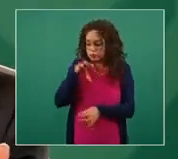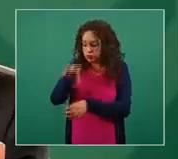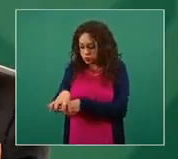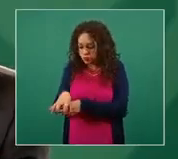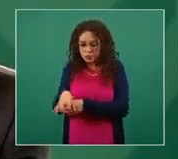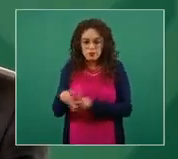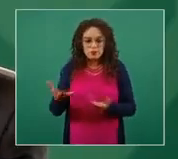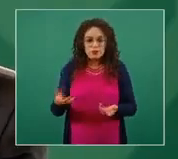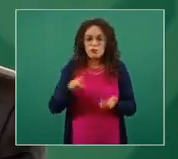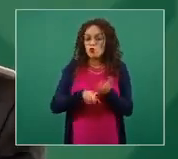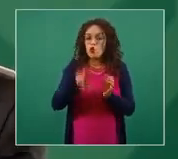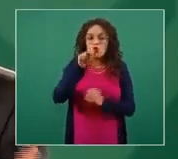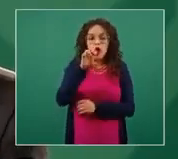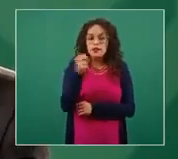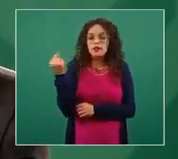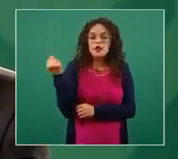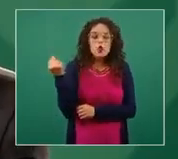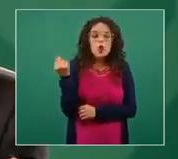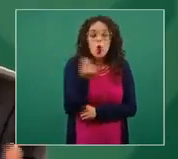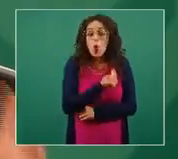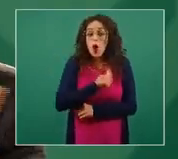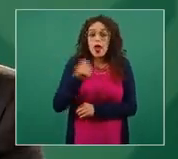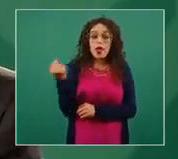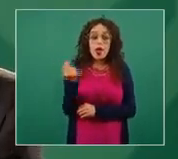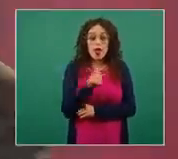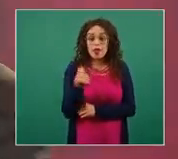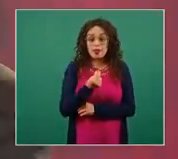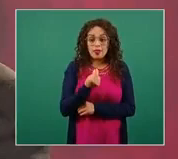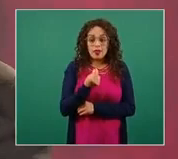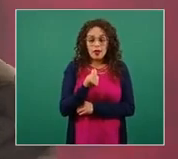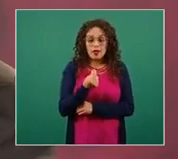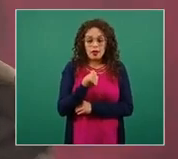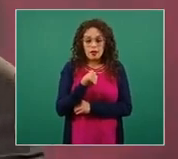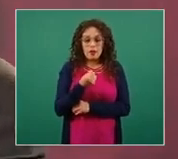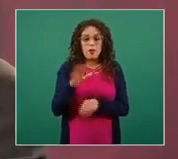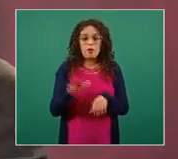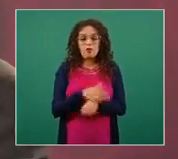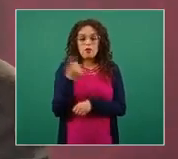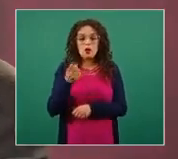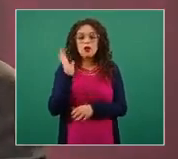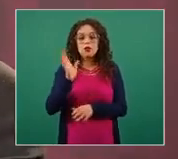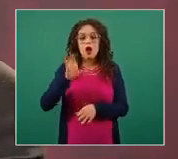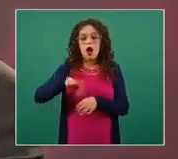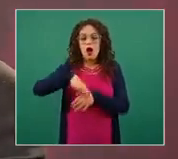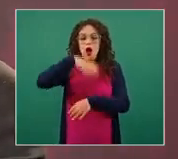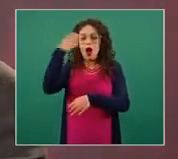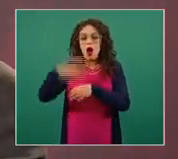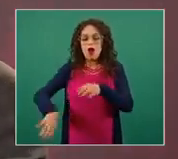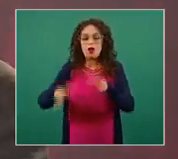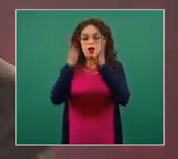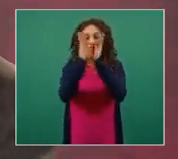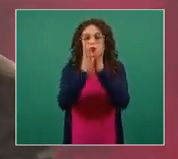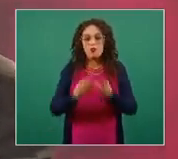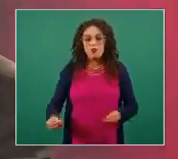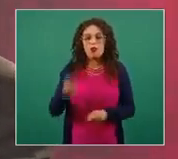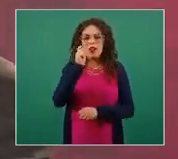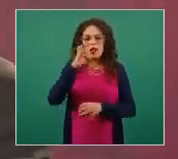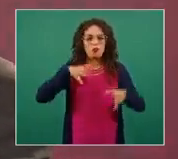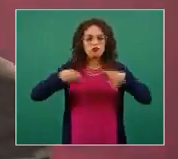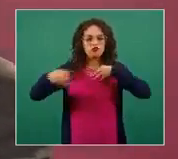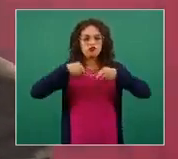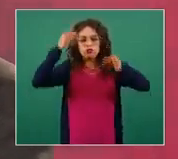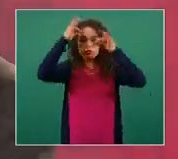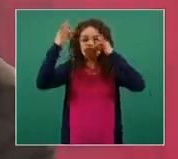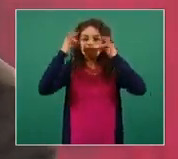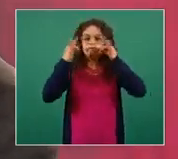urgente hacer una recuperación de cobertura porque ya se había paliado o acabado el brote mismo. Aquí son condiciones